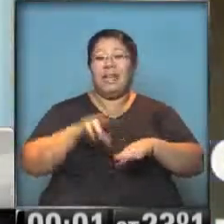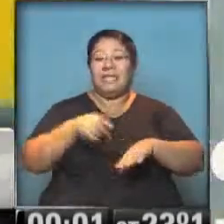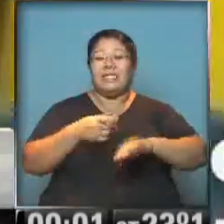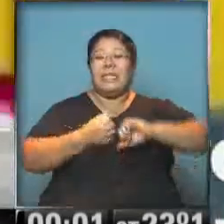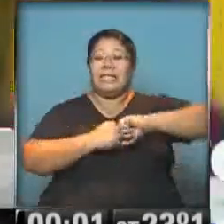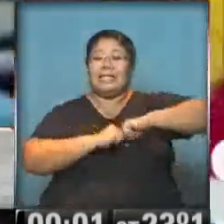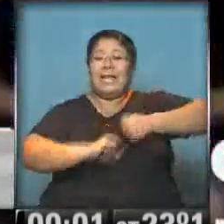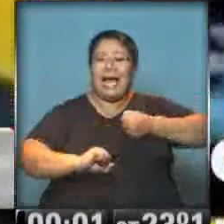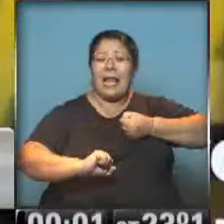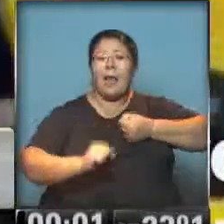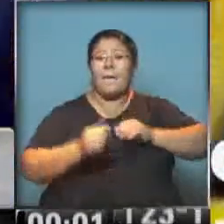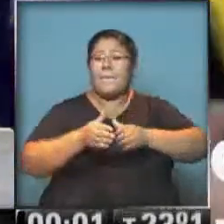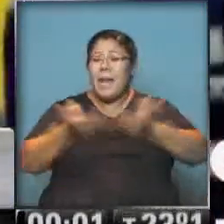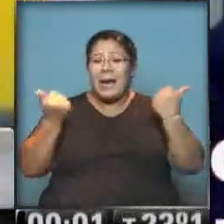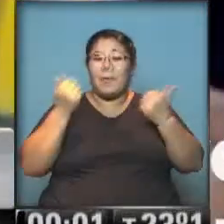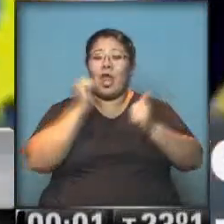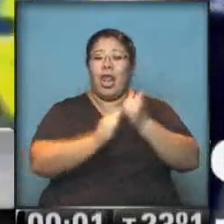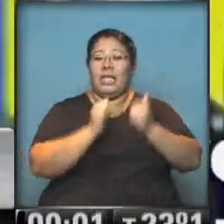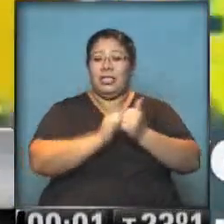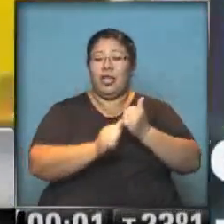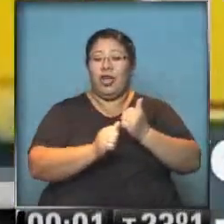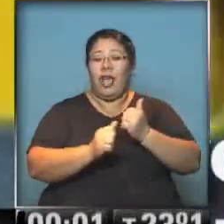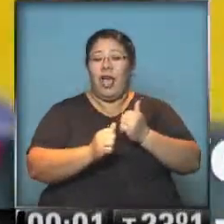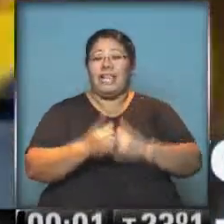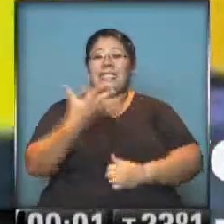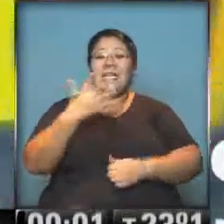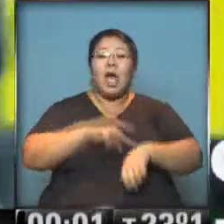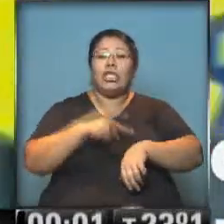historia. 5 segundos nada más entonces para Marco Medel.